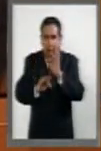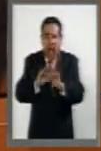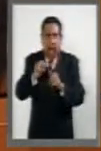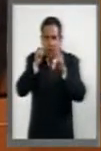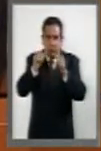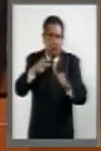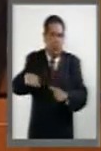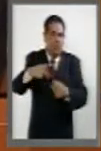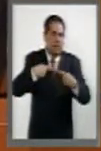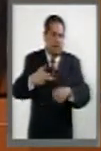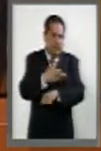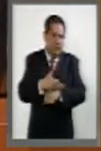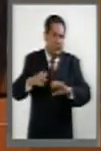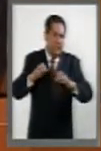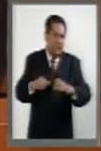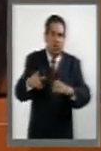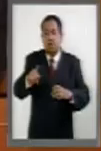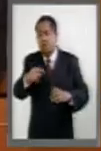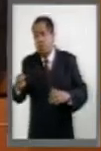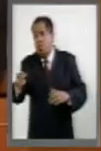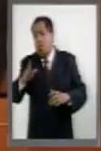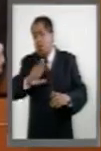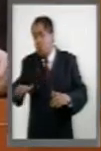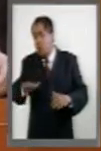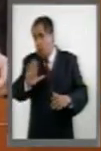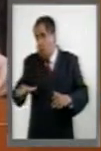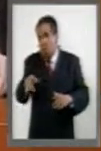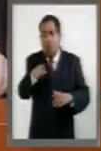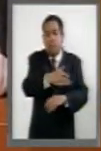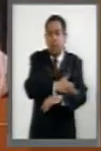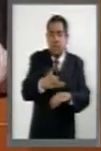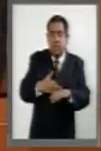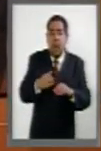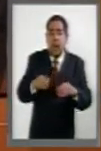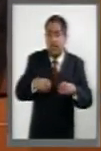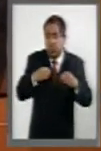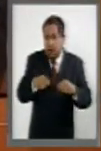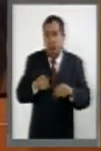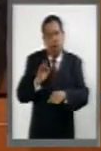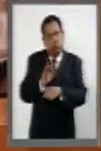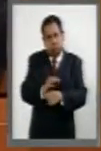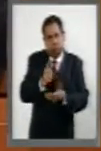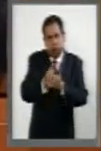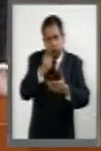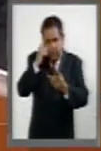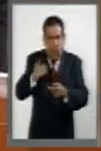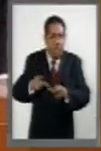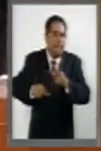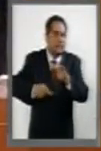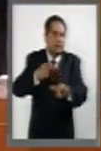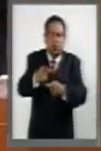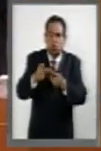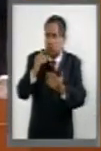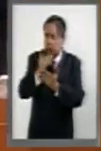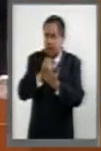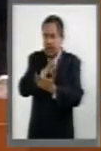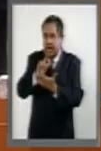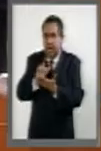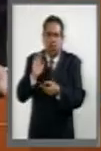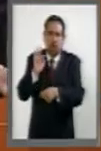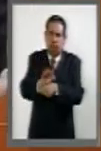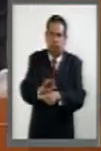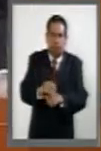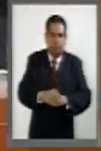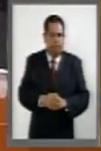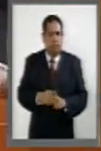familias de los trabajadores que perdieron la vida en estos lamentables hechos y que a la brevedad accedan a todas las prestaciones previstas por la ley.